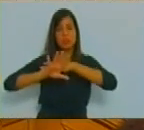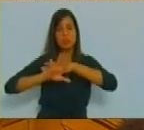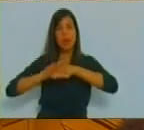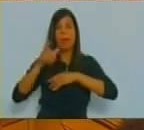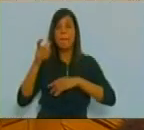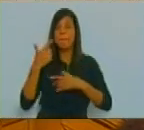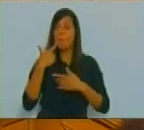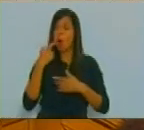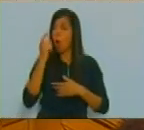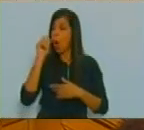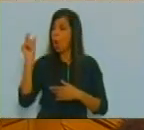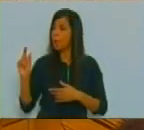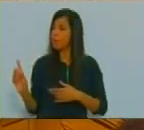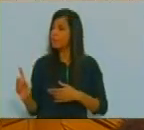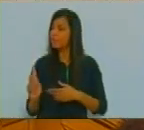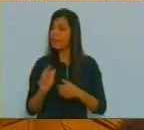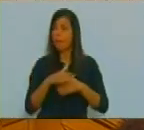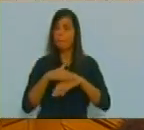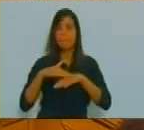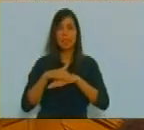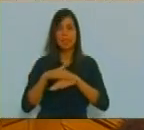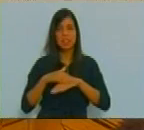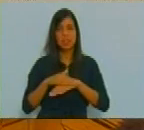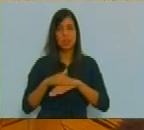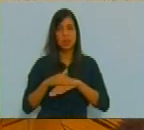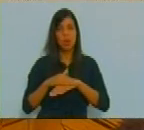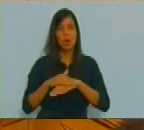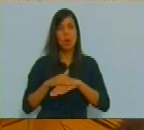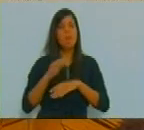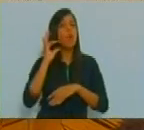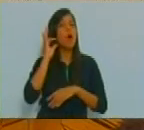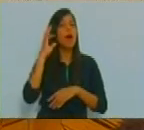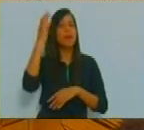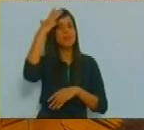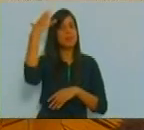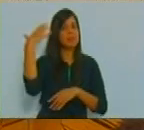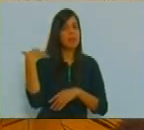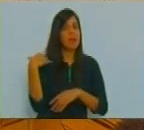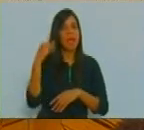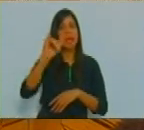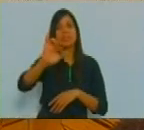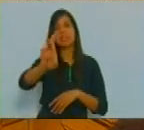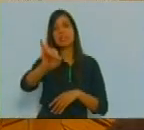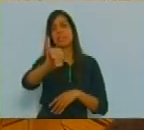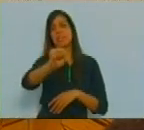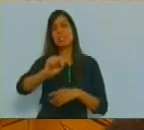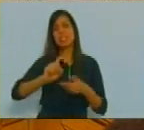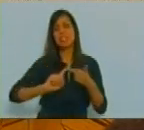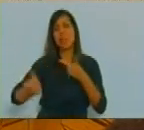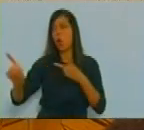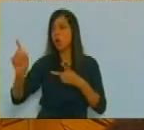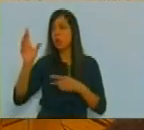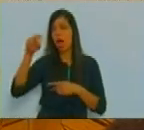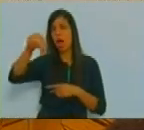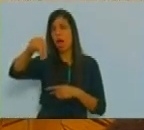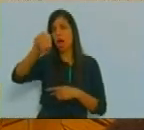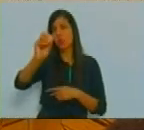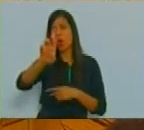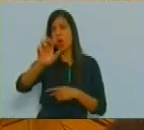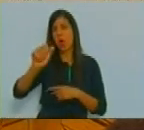el compañero ministro a camarada iris la camarada norah la cámara maría alejandra